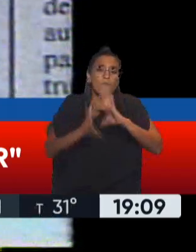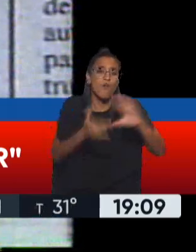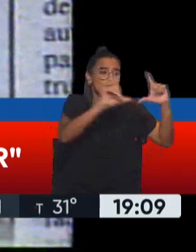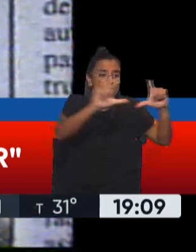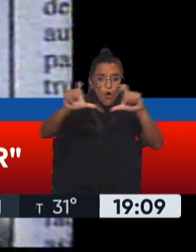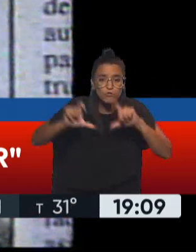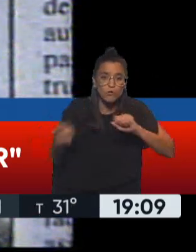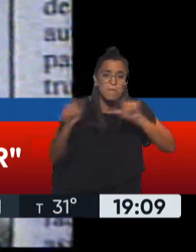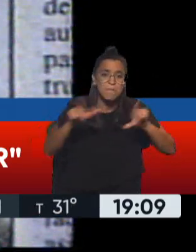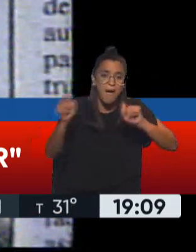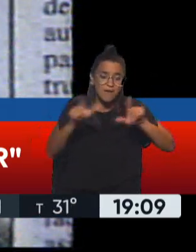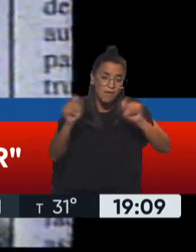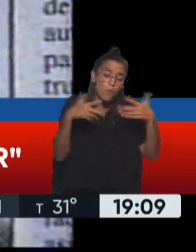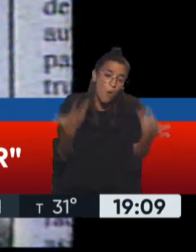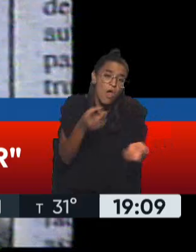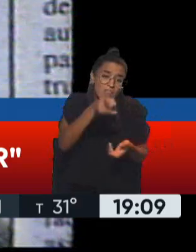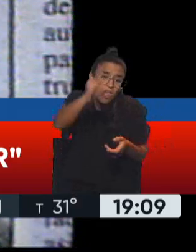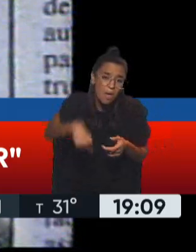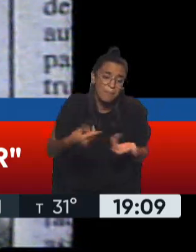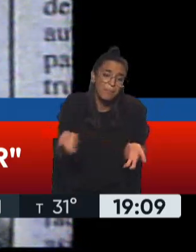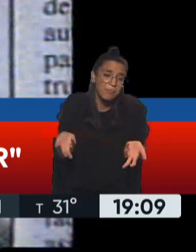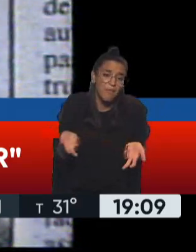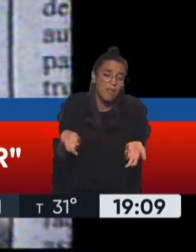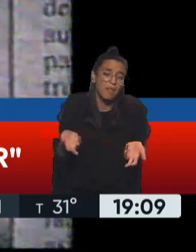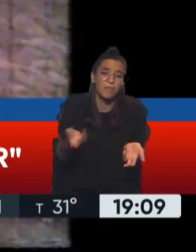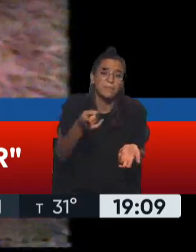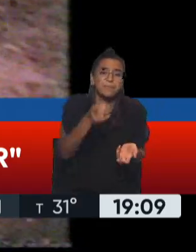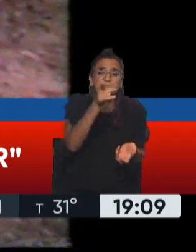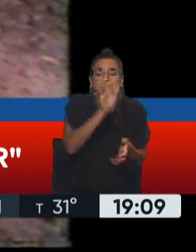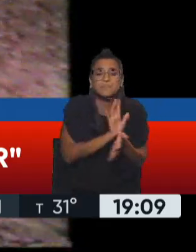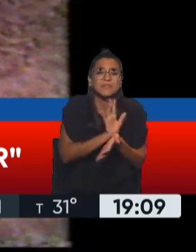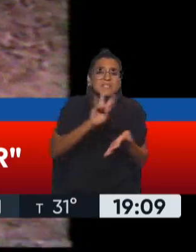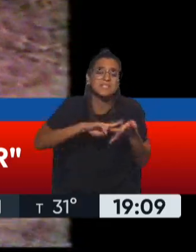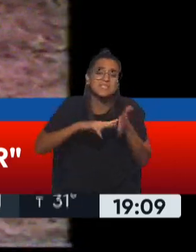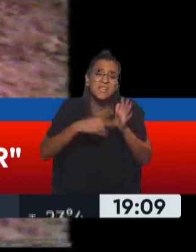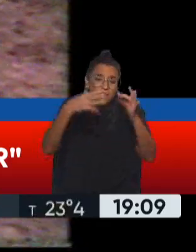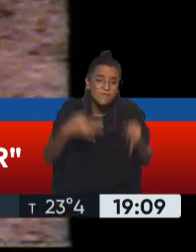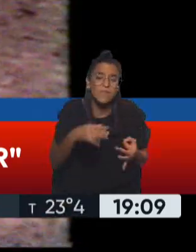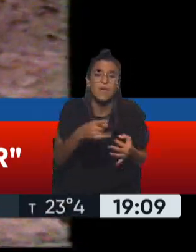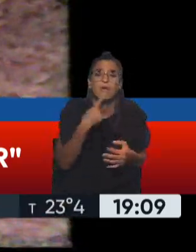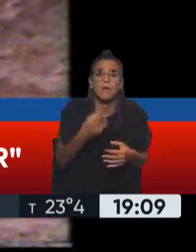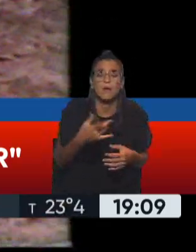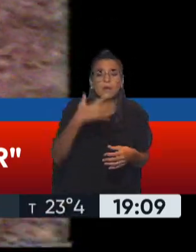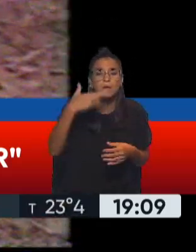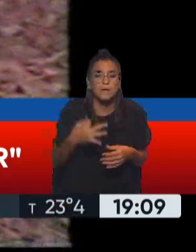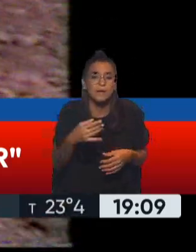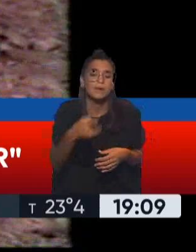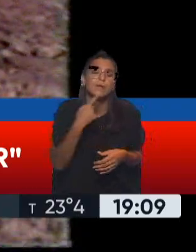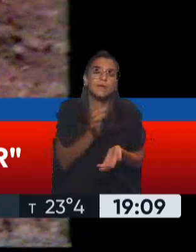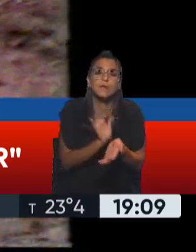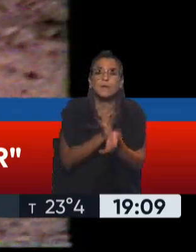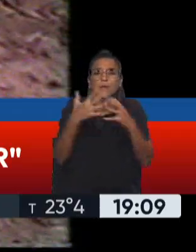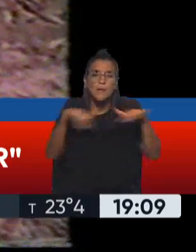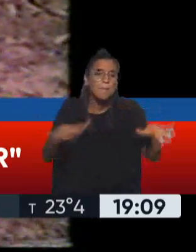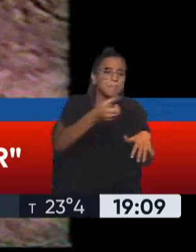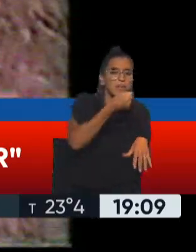fotos y con imágenes, ¿no? Pero también ahí creo que lo que se unificó, que en algún momento yo creo que estaba como un poco dividido el tema